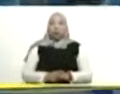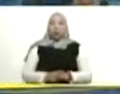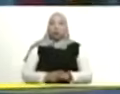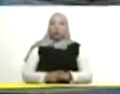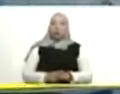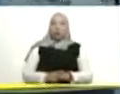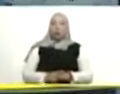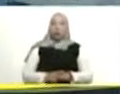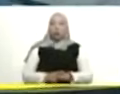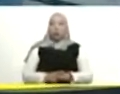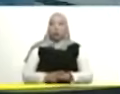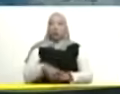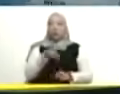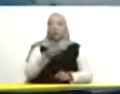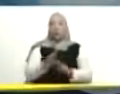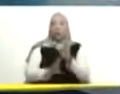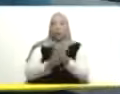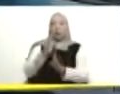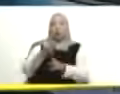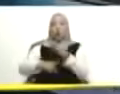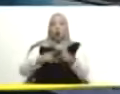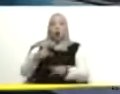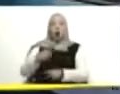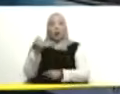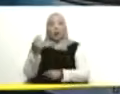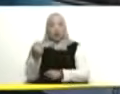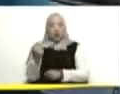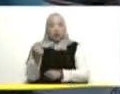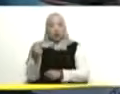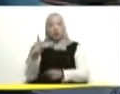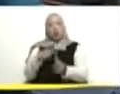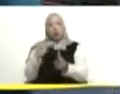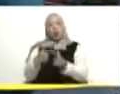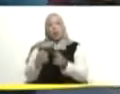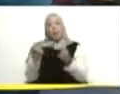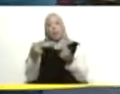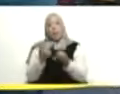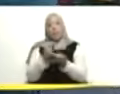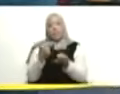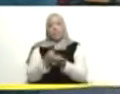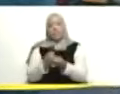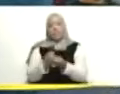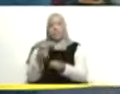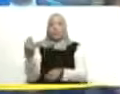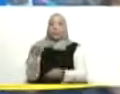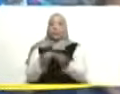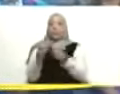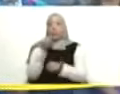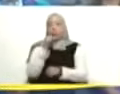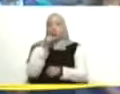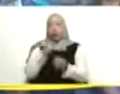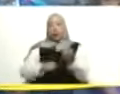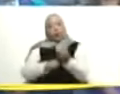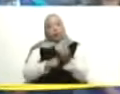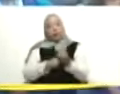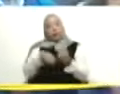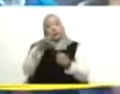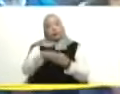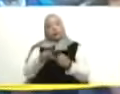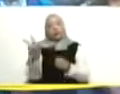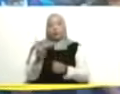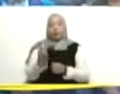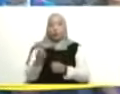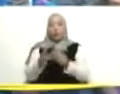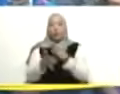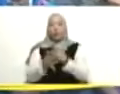la producción, aumentar la platica, ¿ah? Porque entonces la platica le sirve a ustedes para aportarle al Estado, para que el Estado